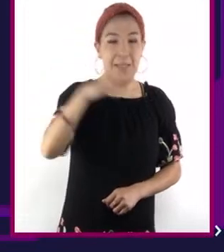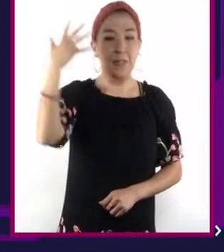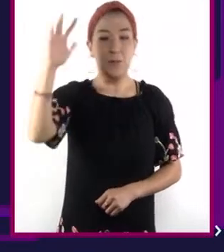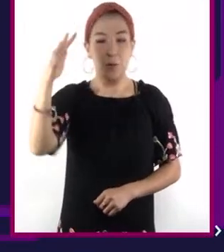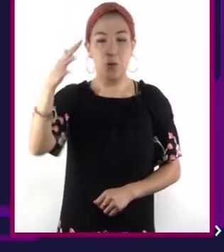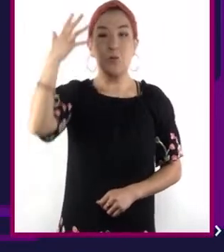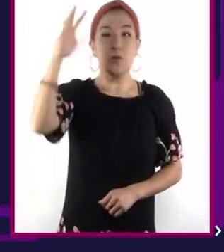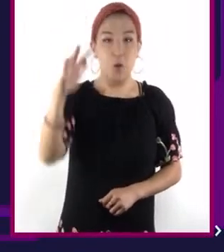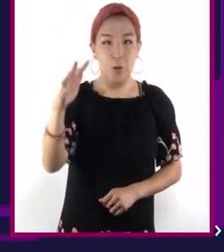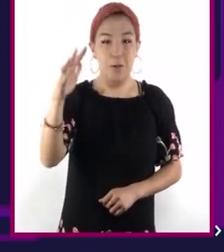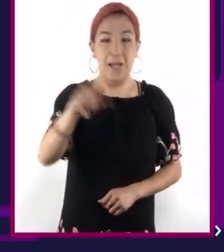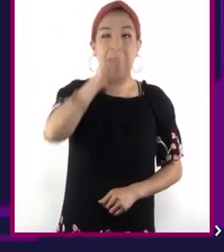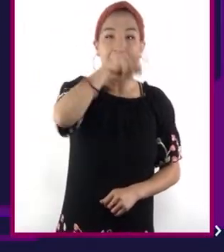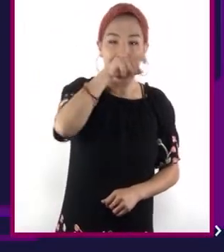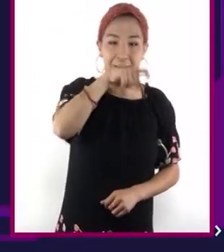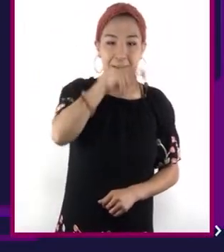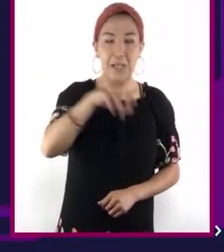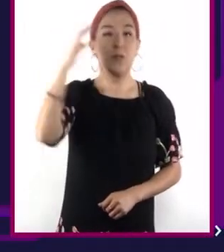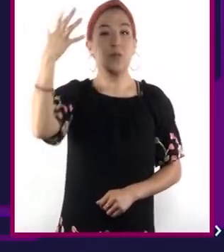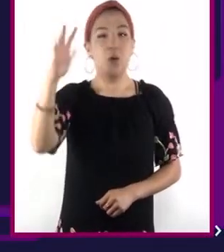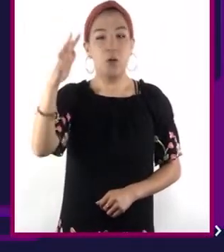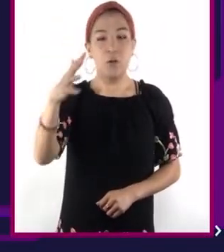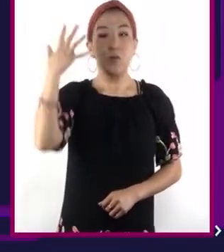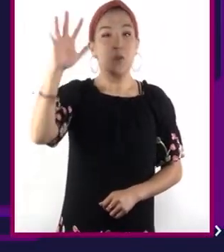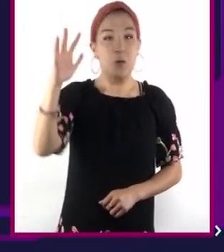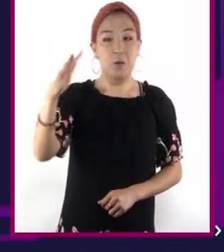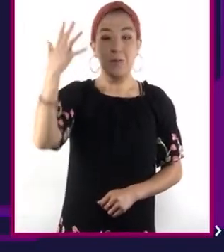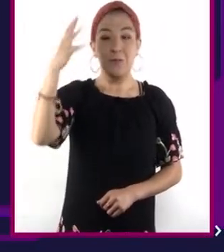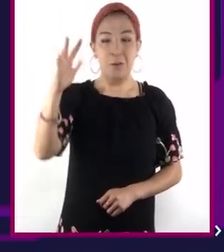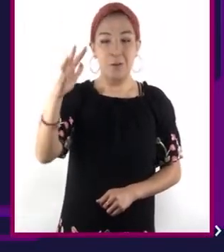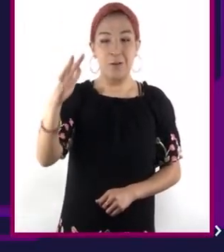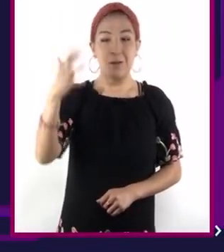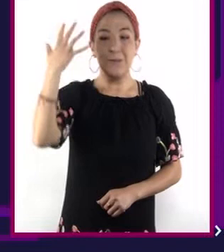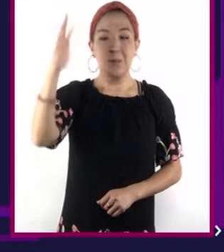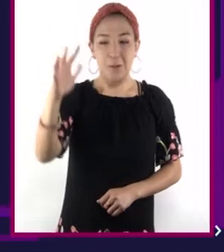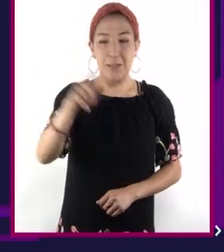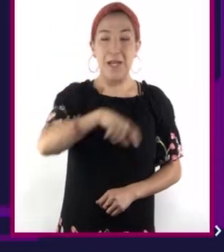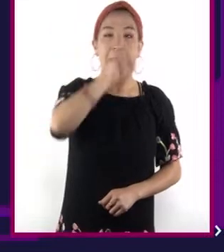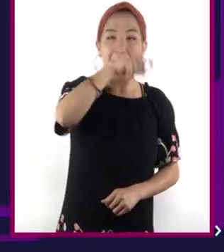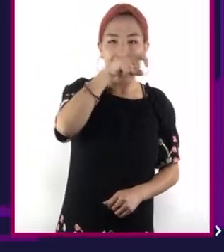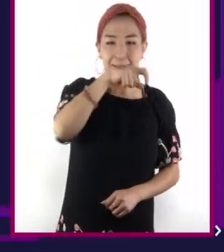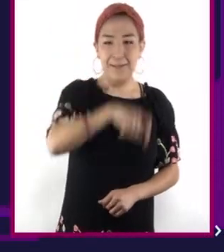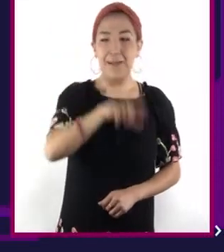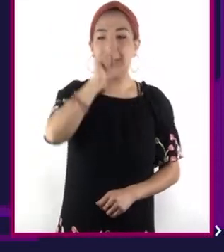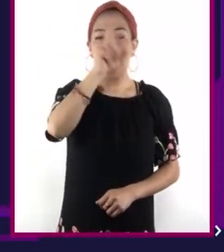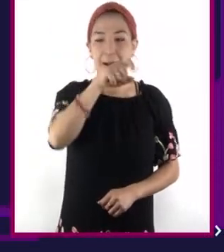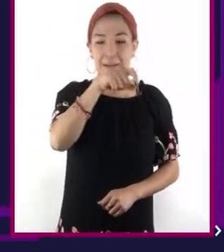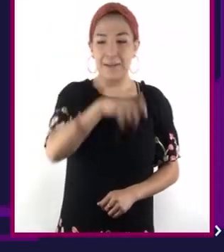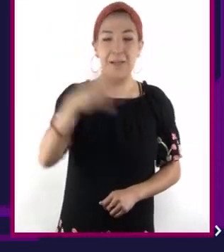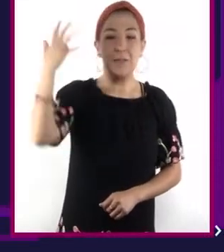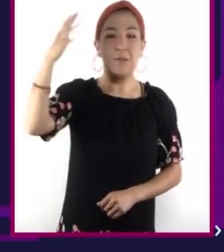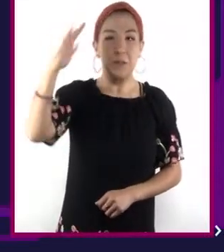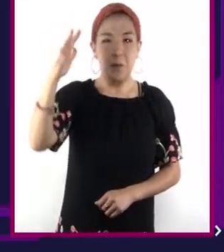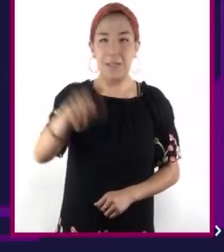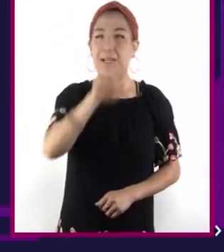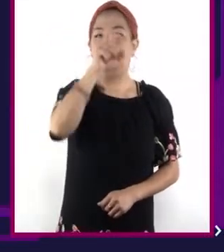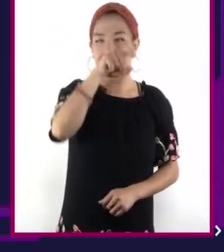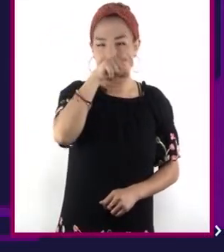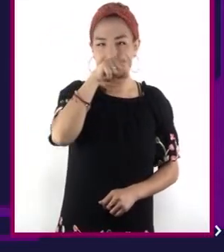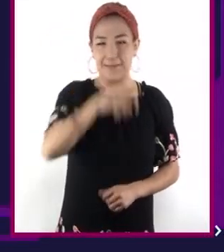sol, sol, águila, sol, sol, sol, sol, águila, águila,